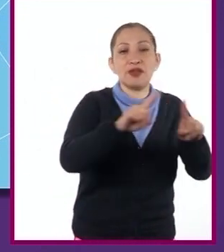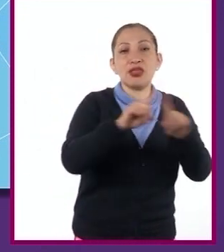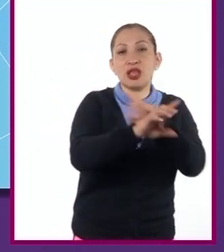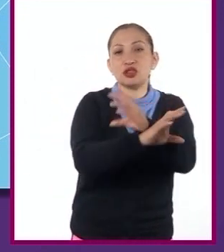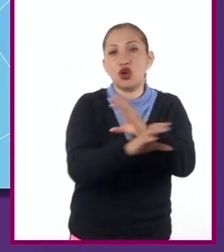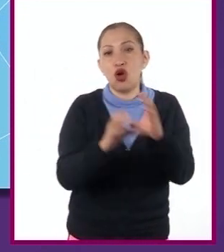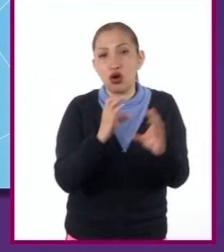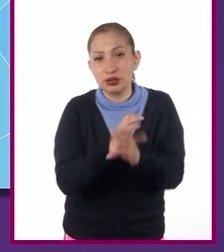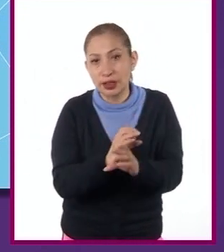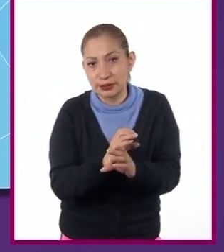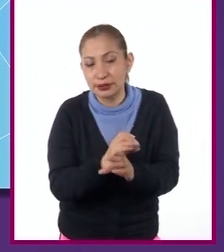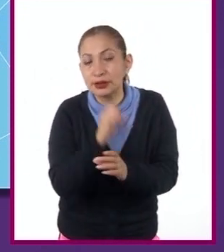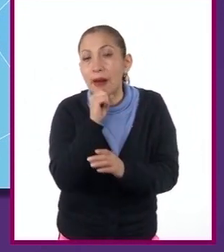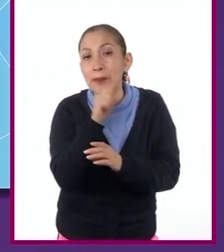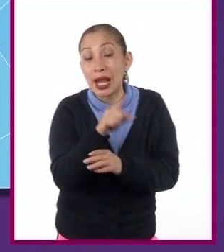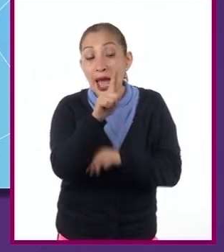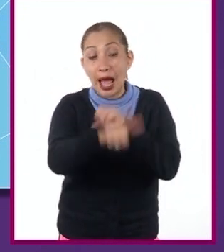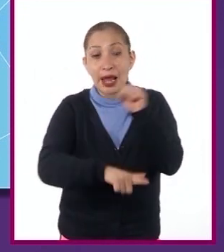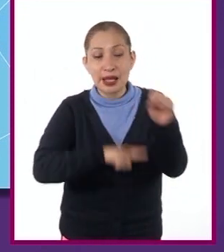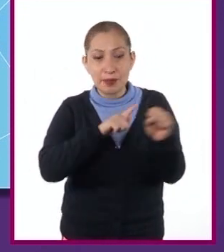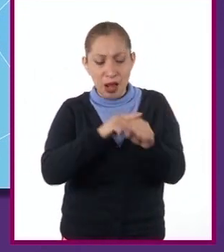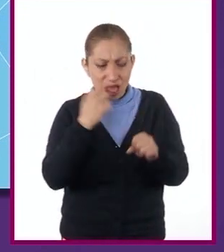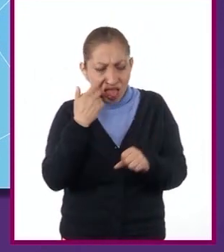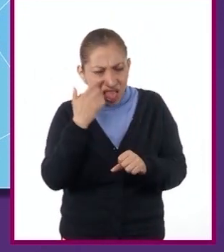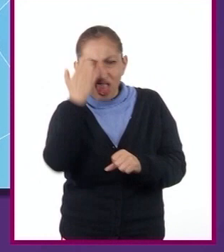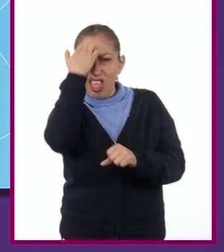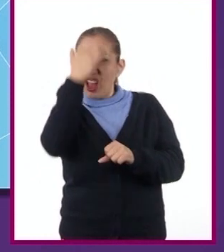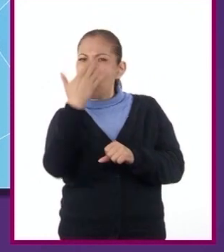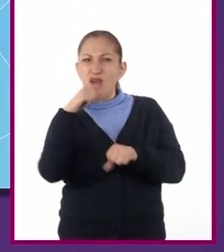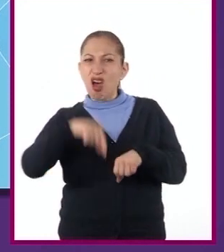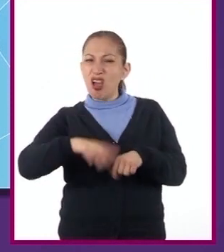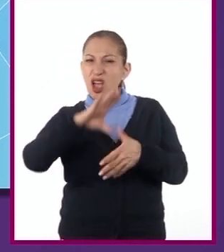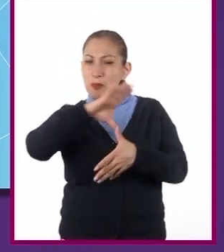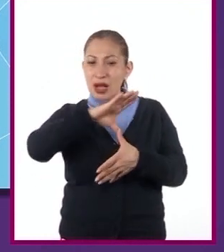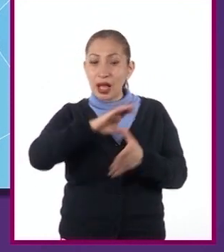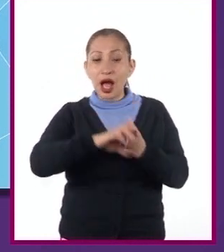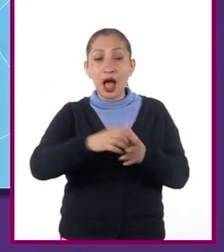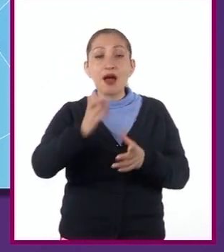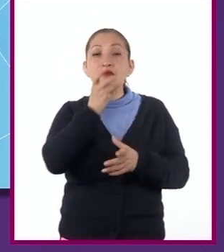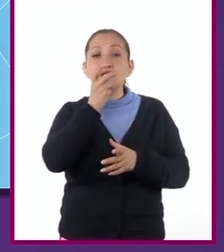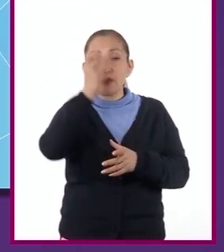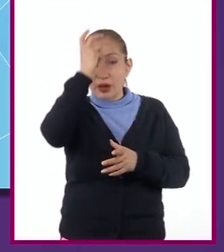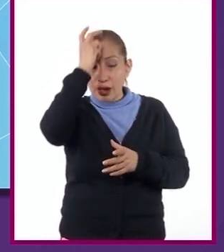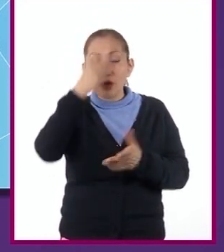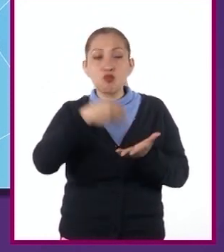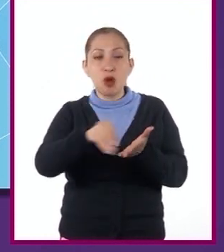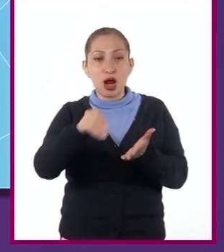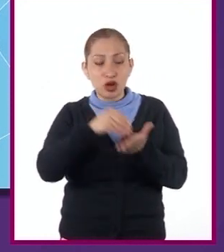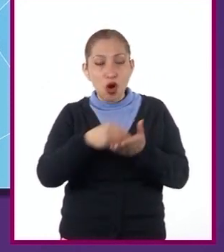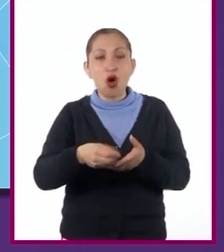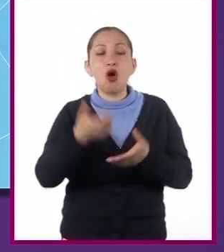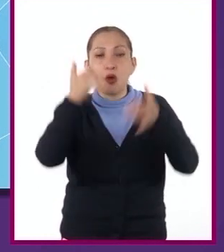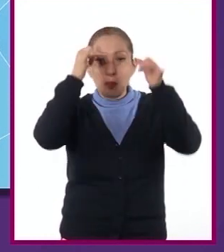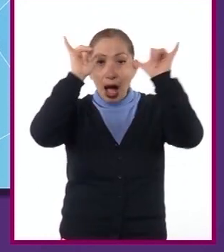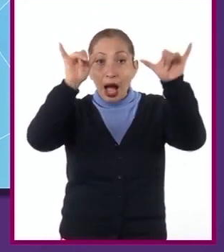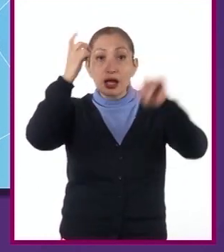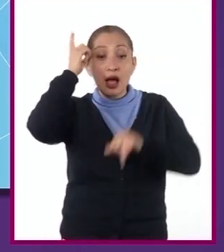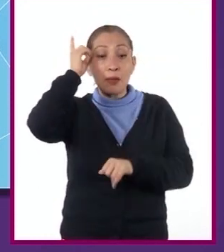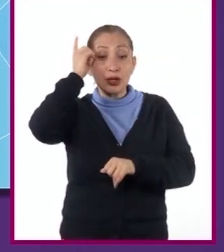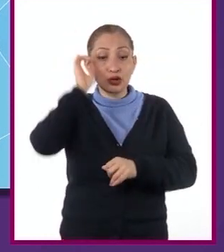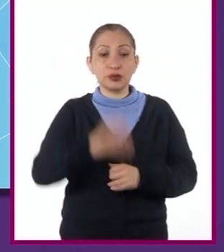mercancías e incluso animales que no existían en América, como cabras, cerdos, vacas y